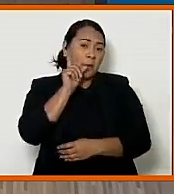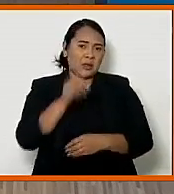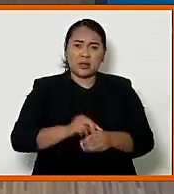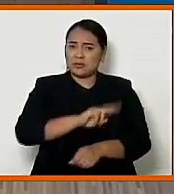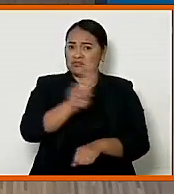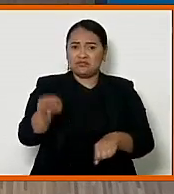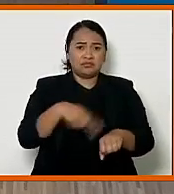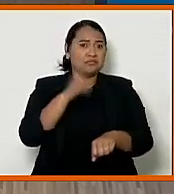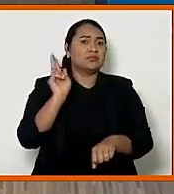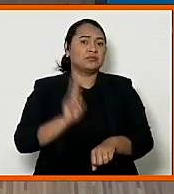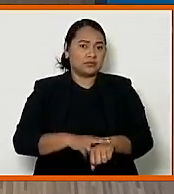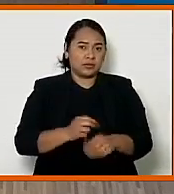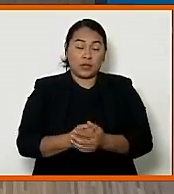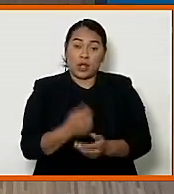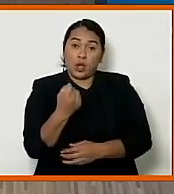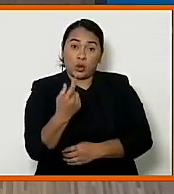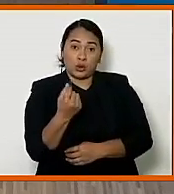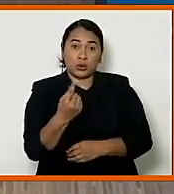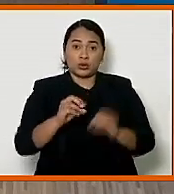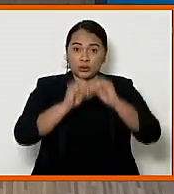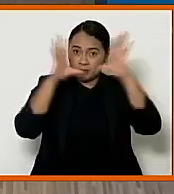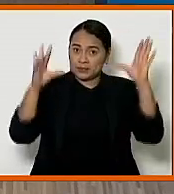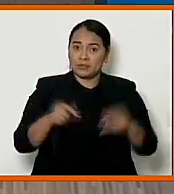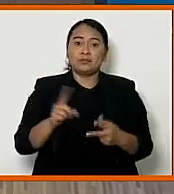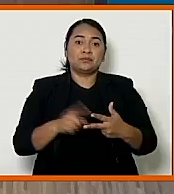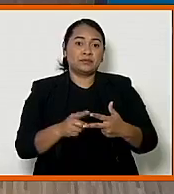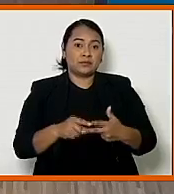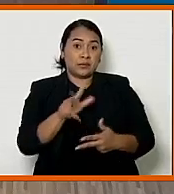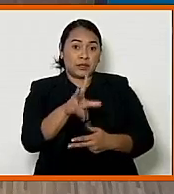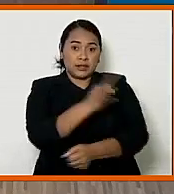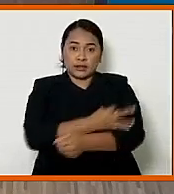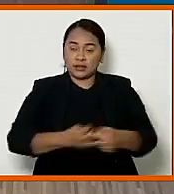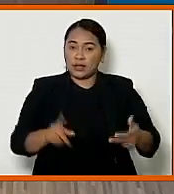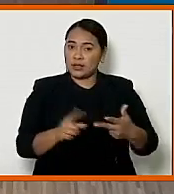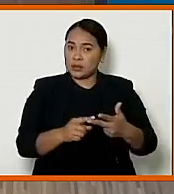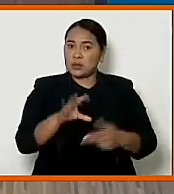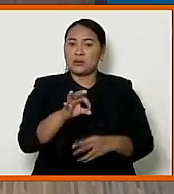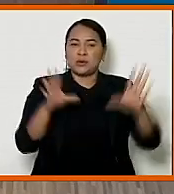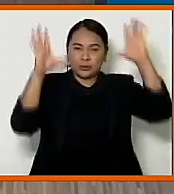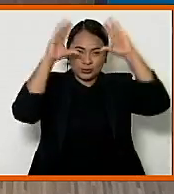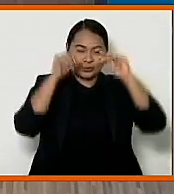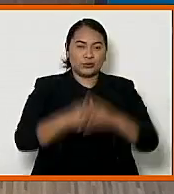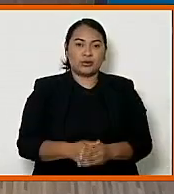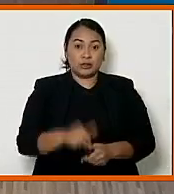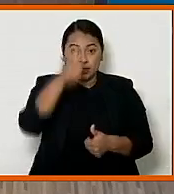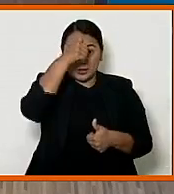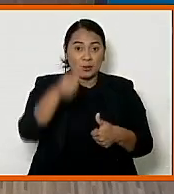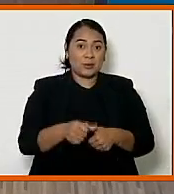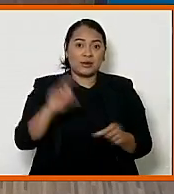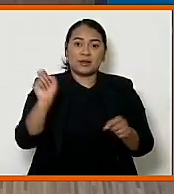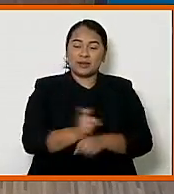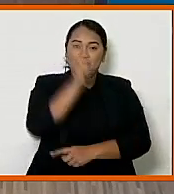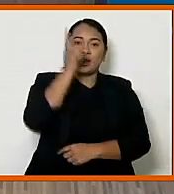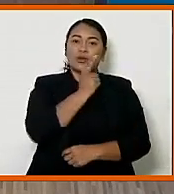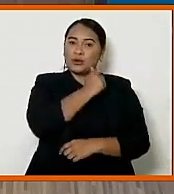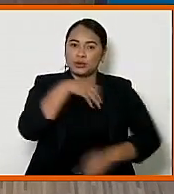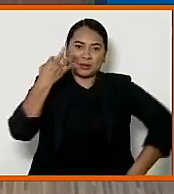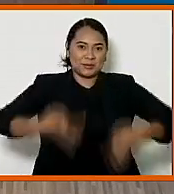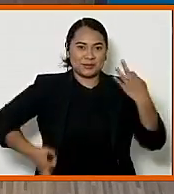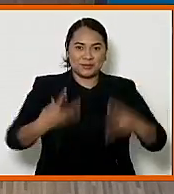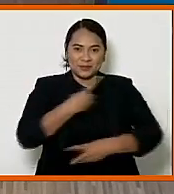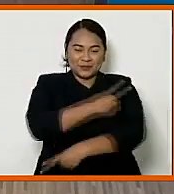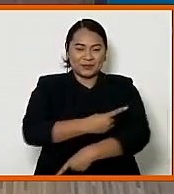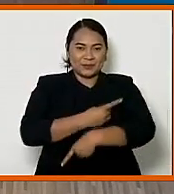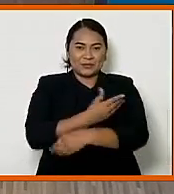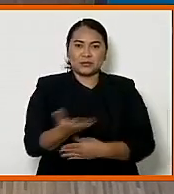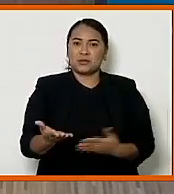horario normal, de 11 de la mañana, 3 de la tarde y 9 de la noche. Así es, Madeline, y recuerden que ganarse la Loto también es alegría y